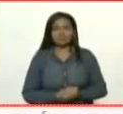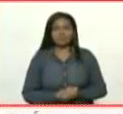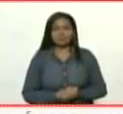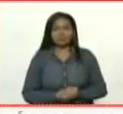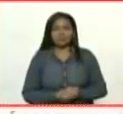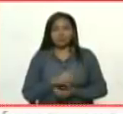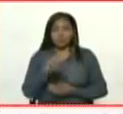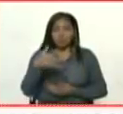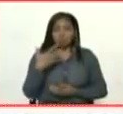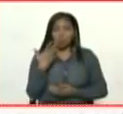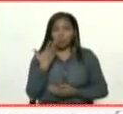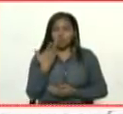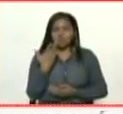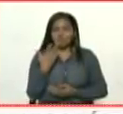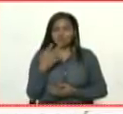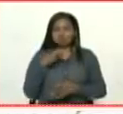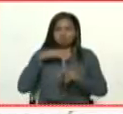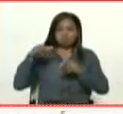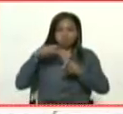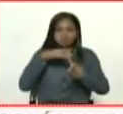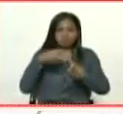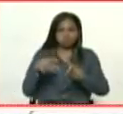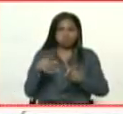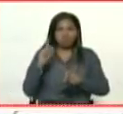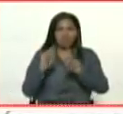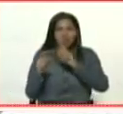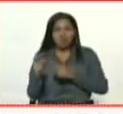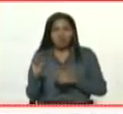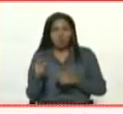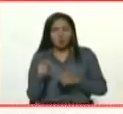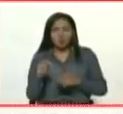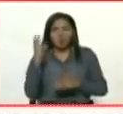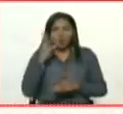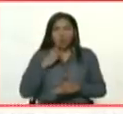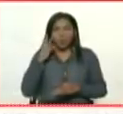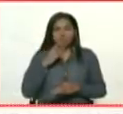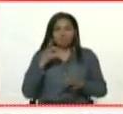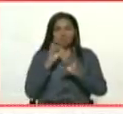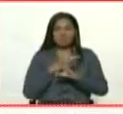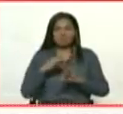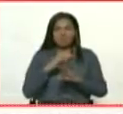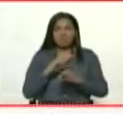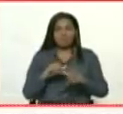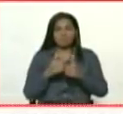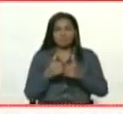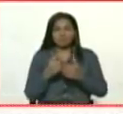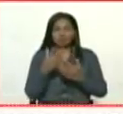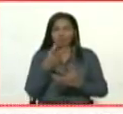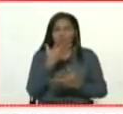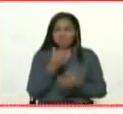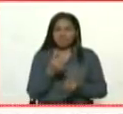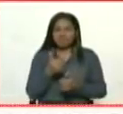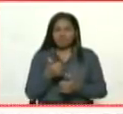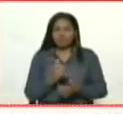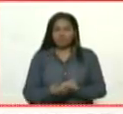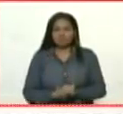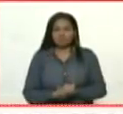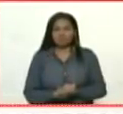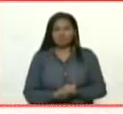Puede ser que la oligarquía conspiradora o en Washington no entienda esto, pero el pueblo sí lo entiende y lo entiende bien.